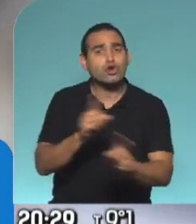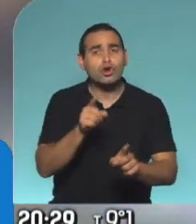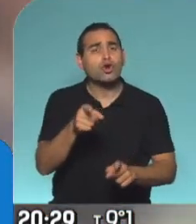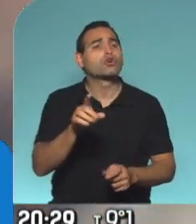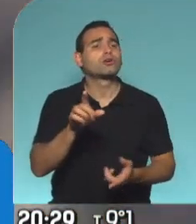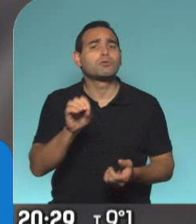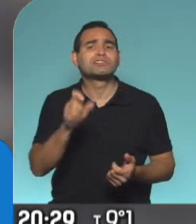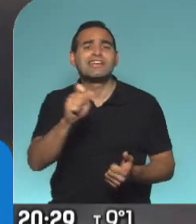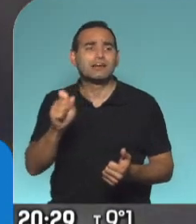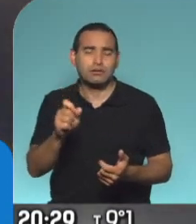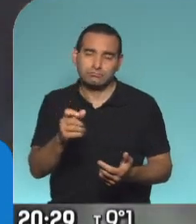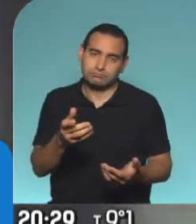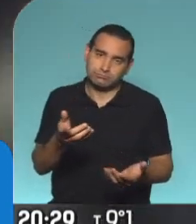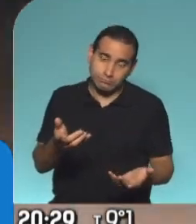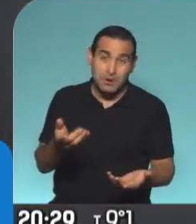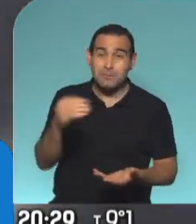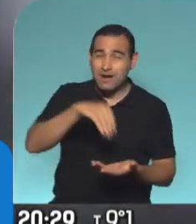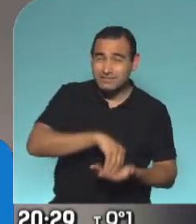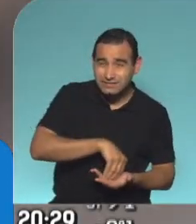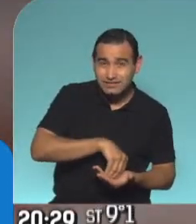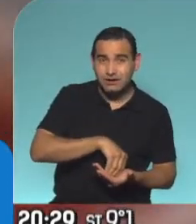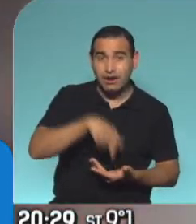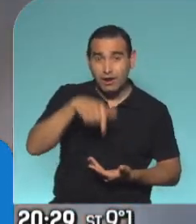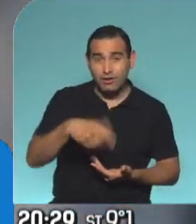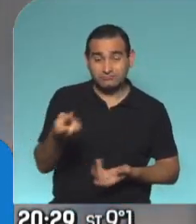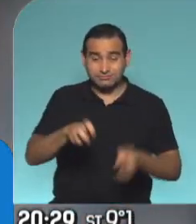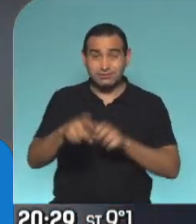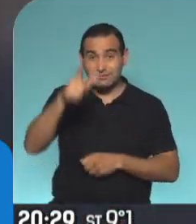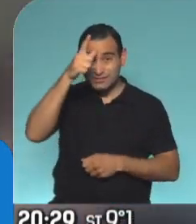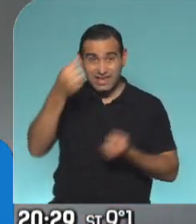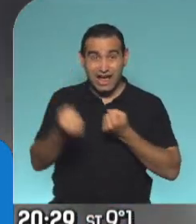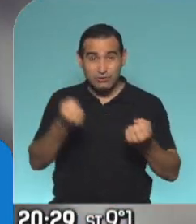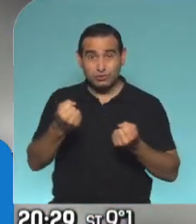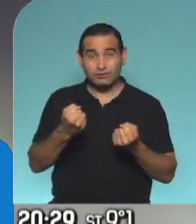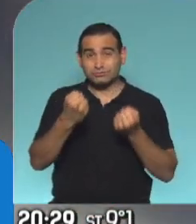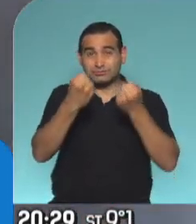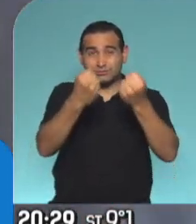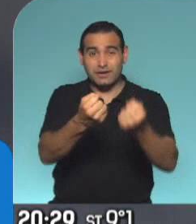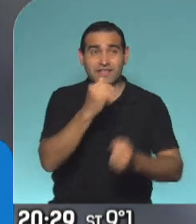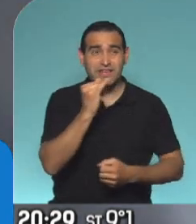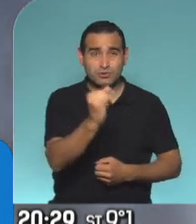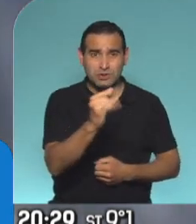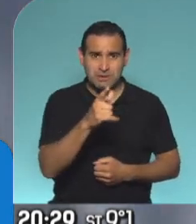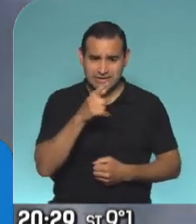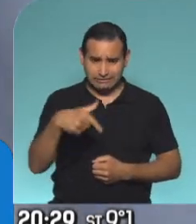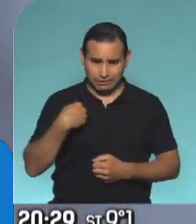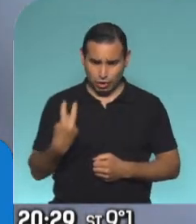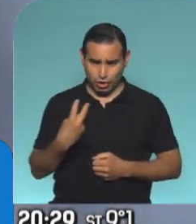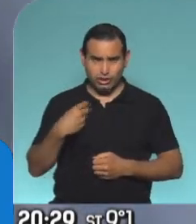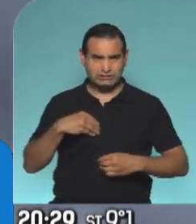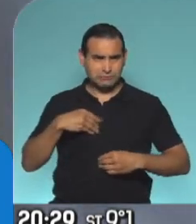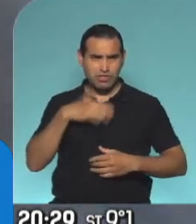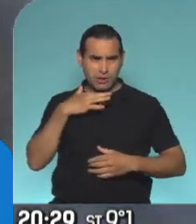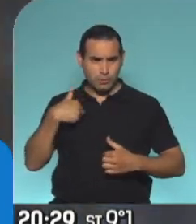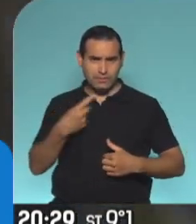identificarlos. Y después, llevándonos en un patrullero para hacer la denuncia, sintiéndonos nosotros los criminales, como no hace